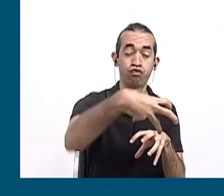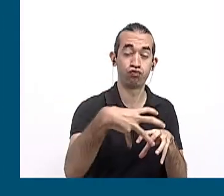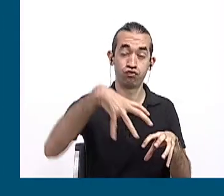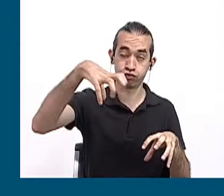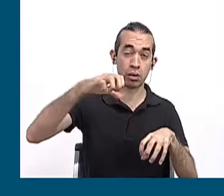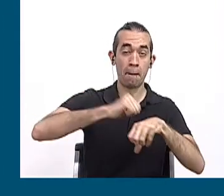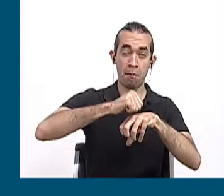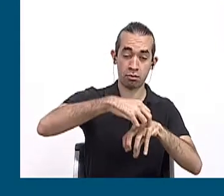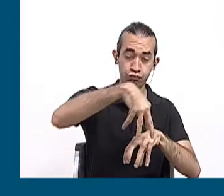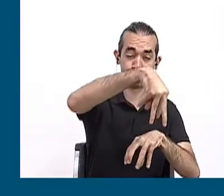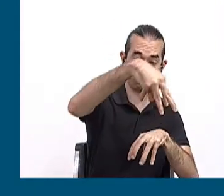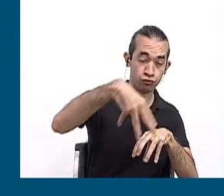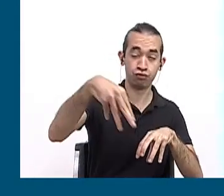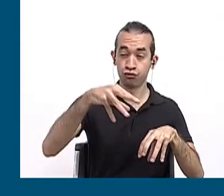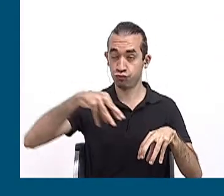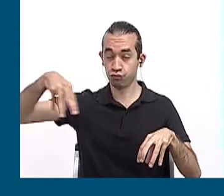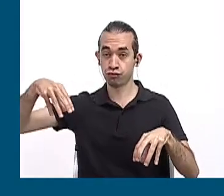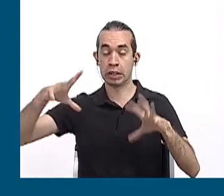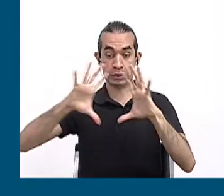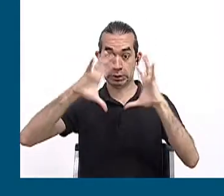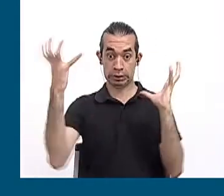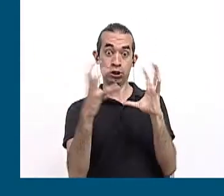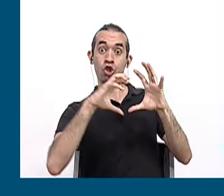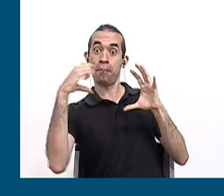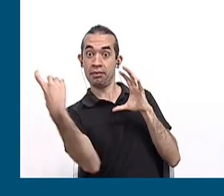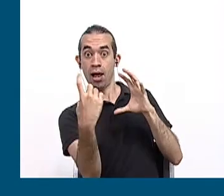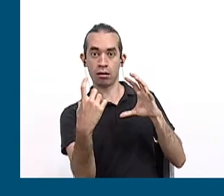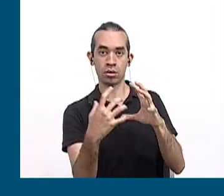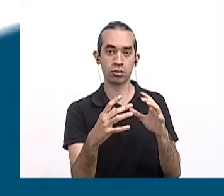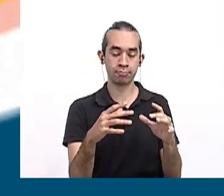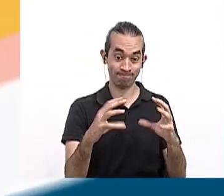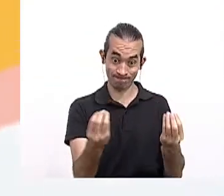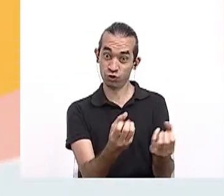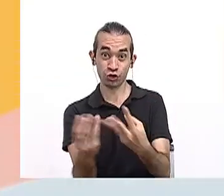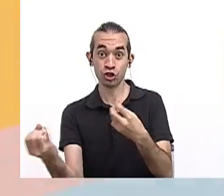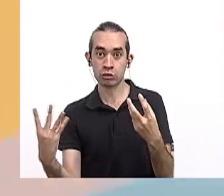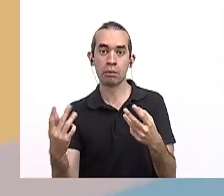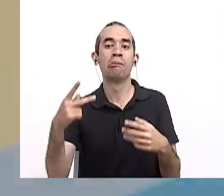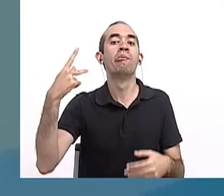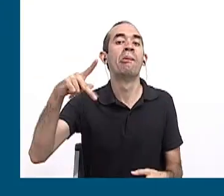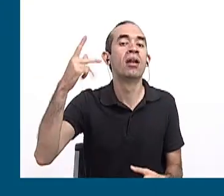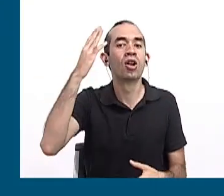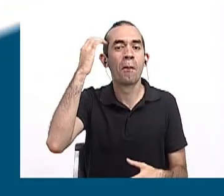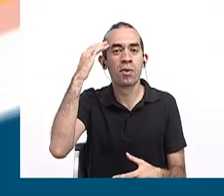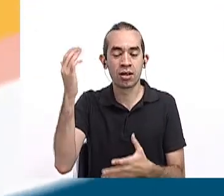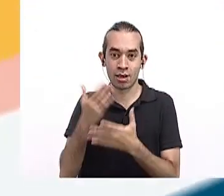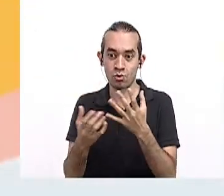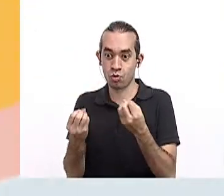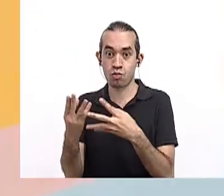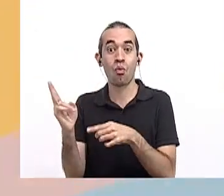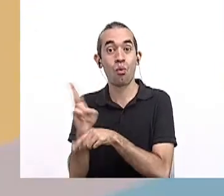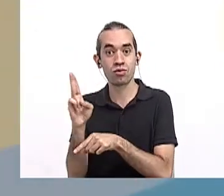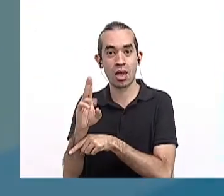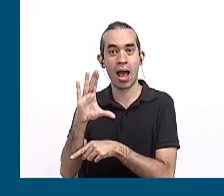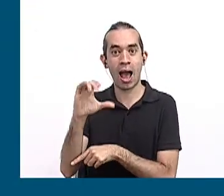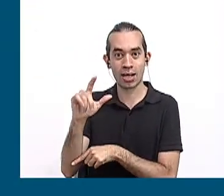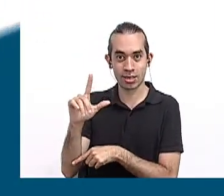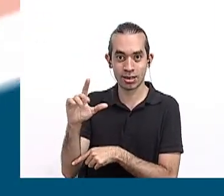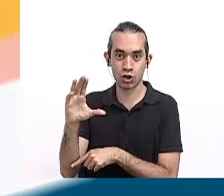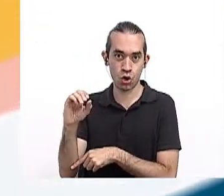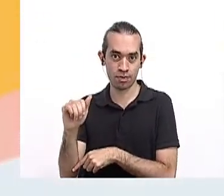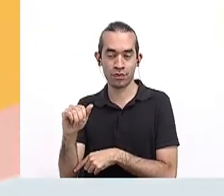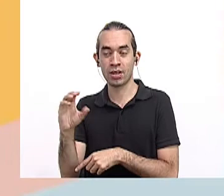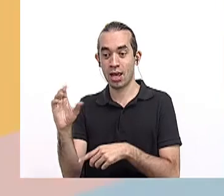tropicales también se encuentran en peligro ya que viven en simbiosis con organismos calcáreos que necesitan de él